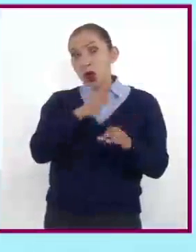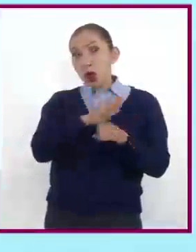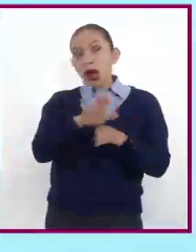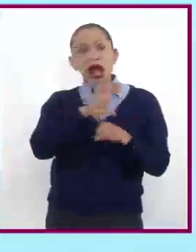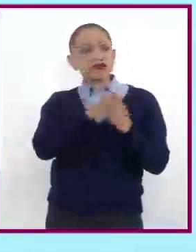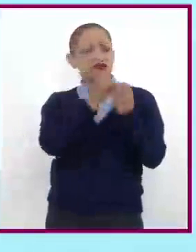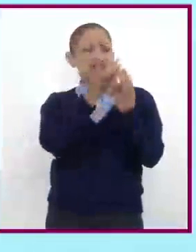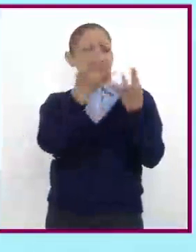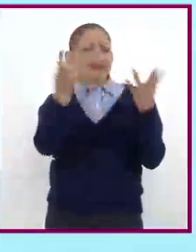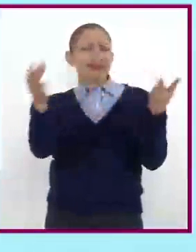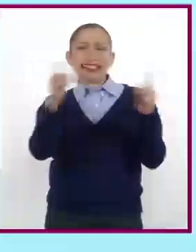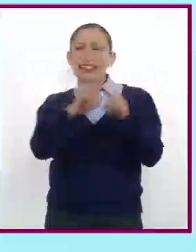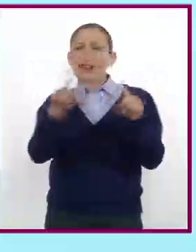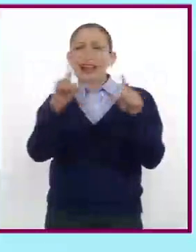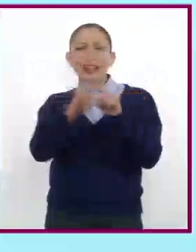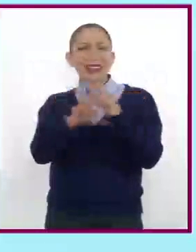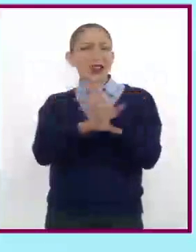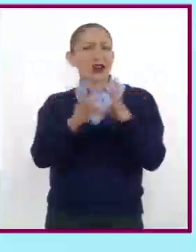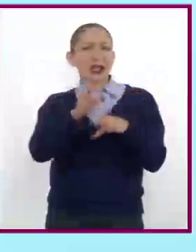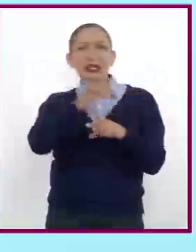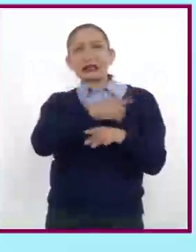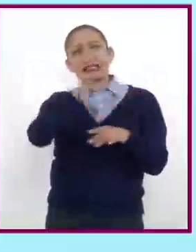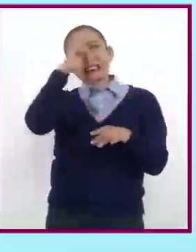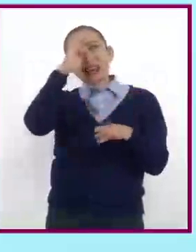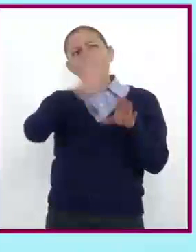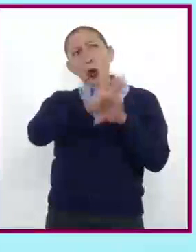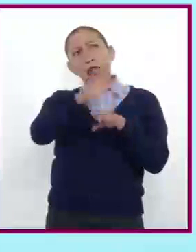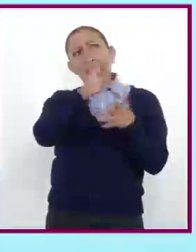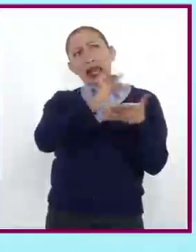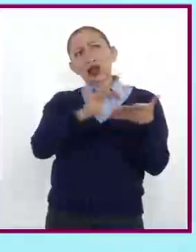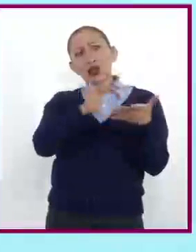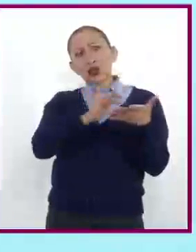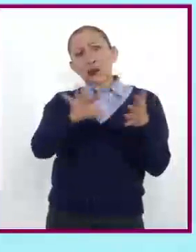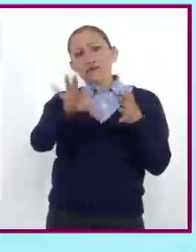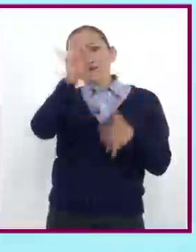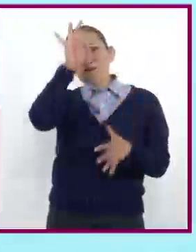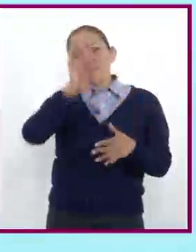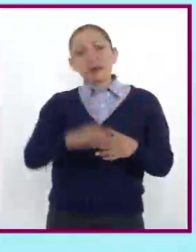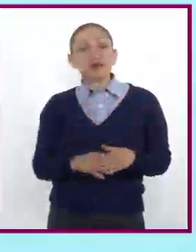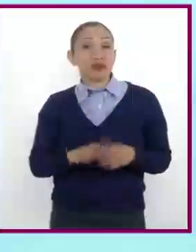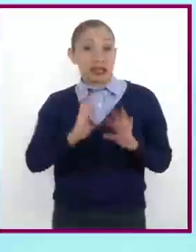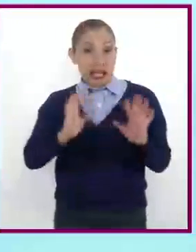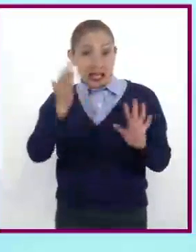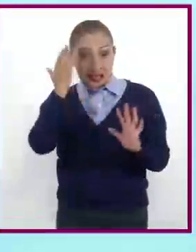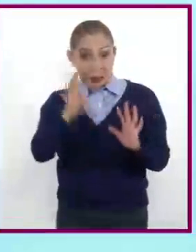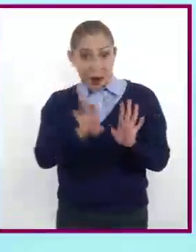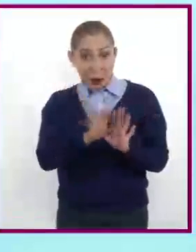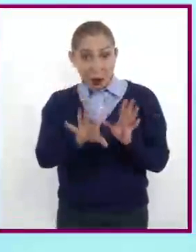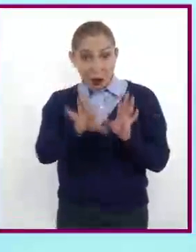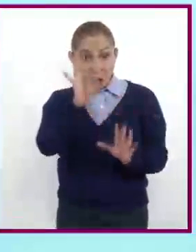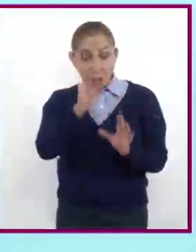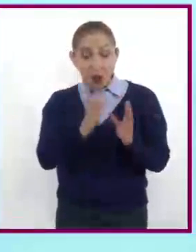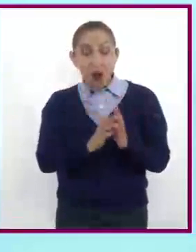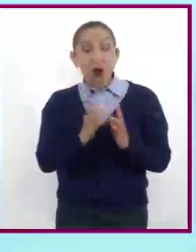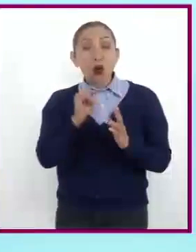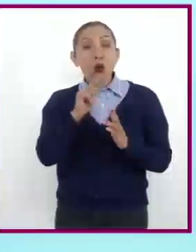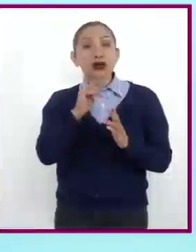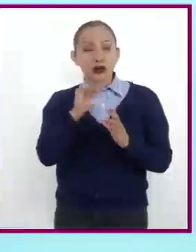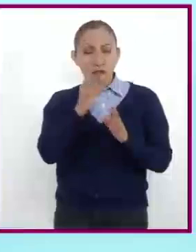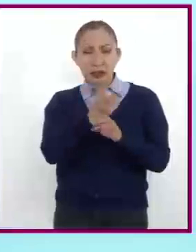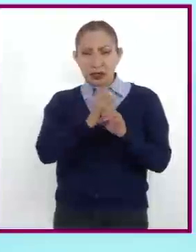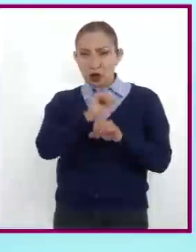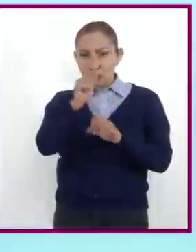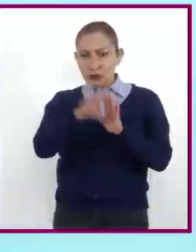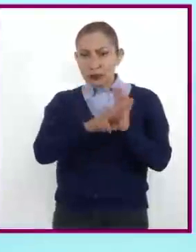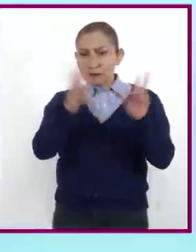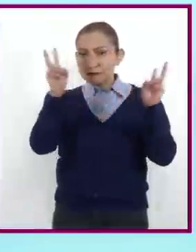hay muchas cuestiones que deben analizar para saber qué leerán. Ahora que ya saben cómo elegir un cuento, los invitamos a ver el